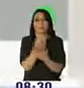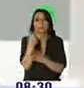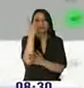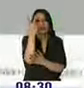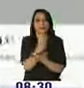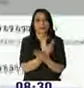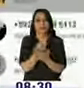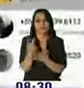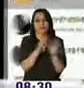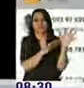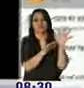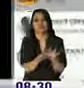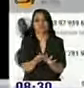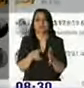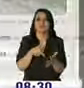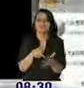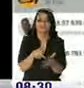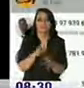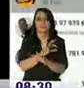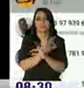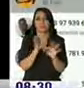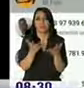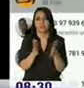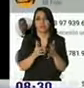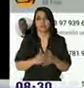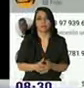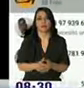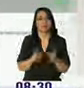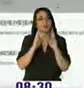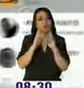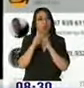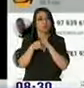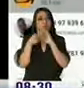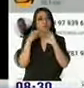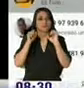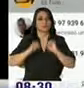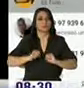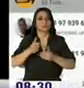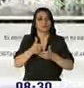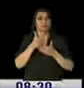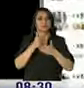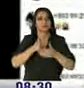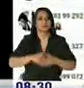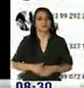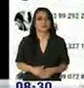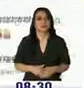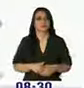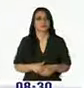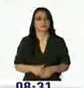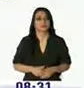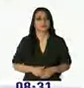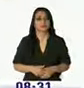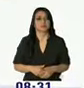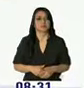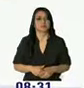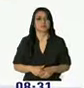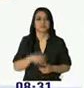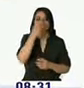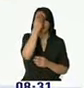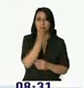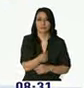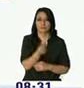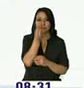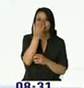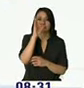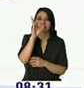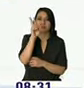dos semanas que no lo recogen, 2, 3 semanas. Esperemos que por favor la ayuda sea inmediata para este sector. Buenos días, amigos de DBC, solicitamos